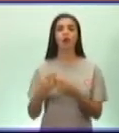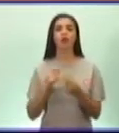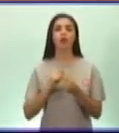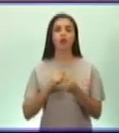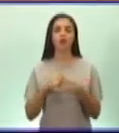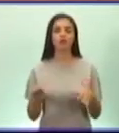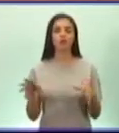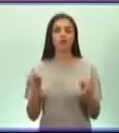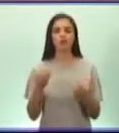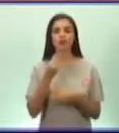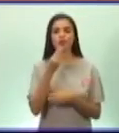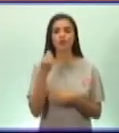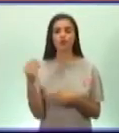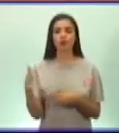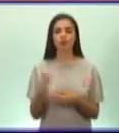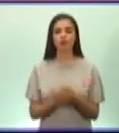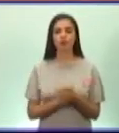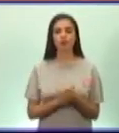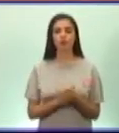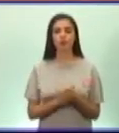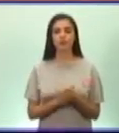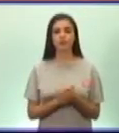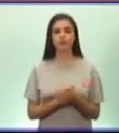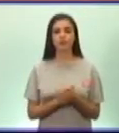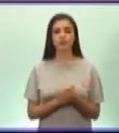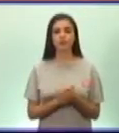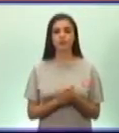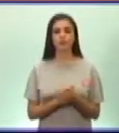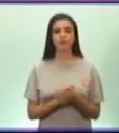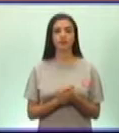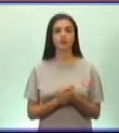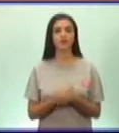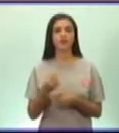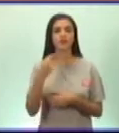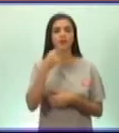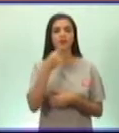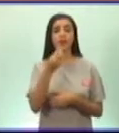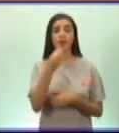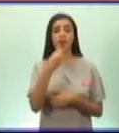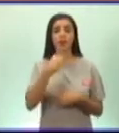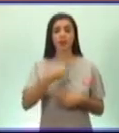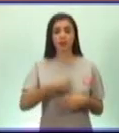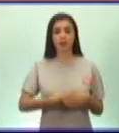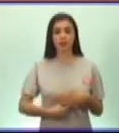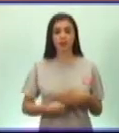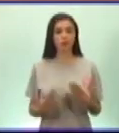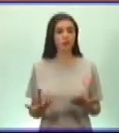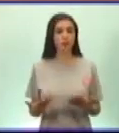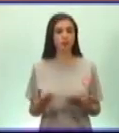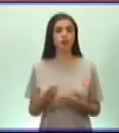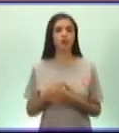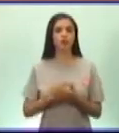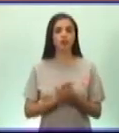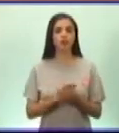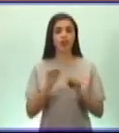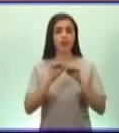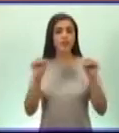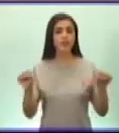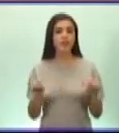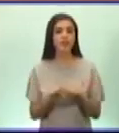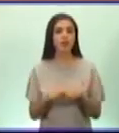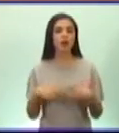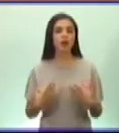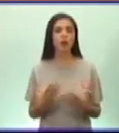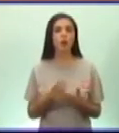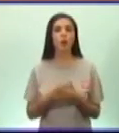desecho. Veamos ahora en el sistema digestivo cuál es la sustancia que